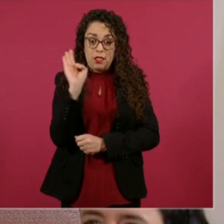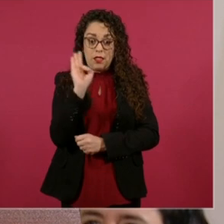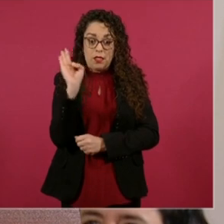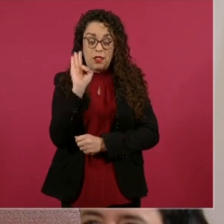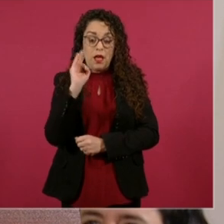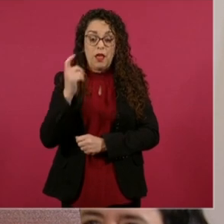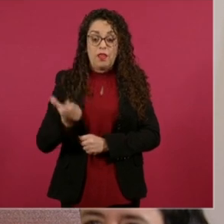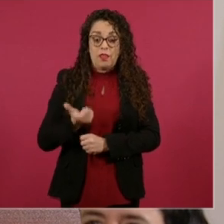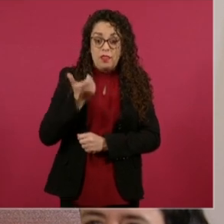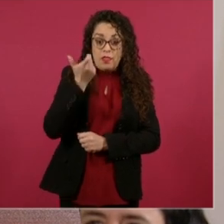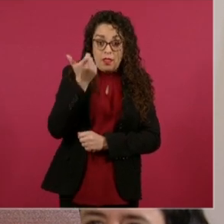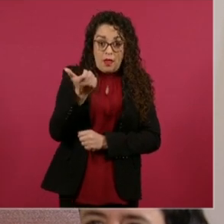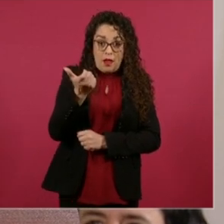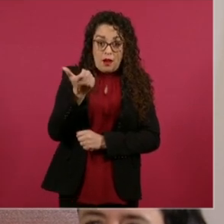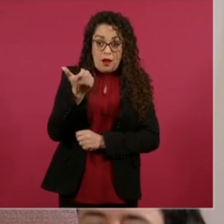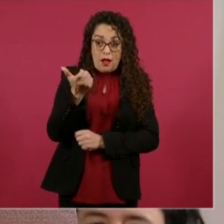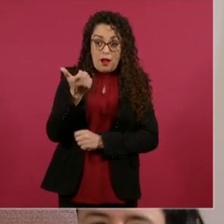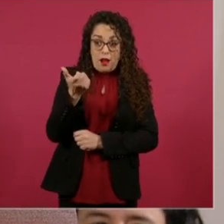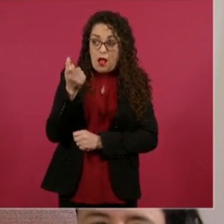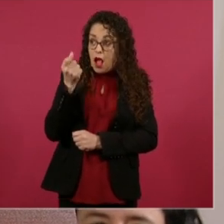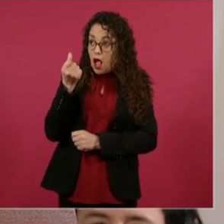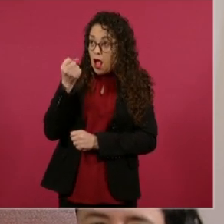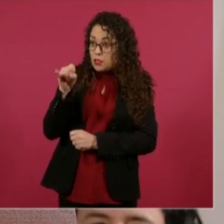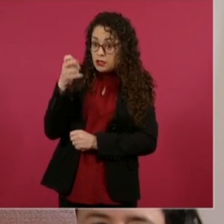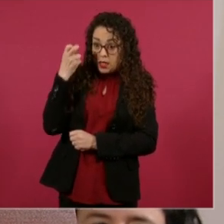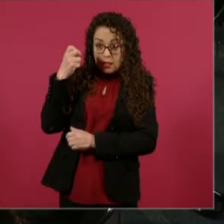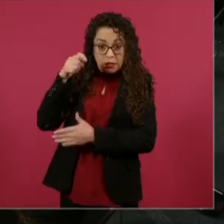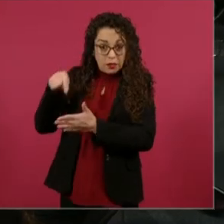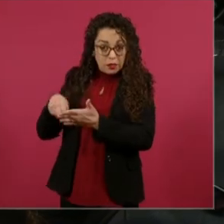el dinero enterrado.